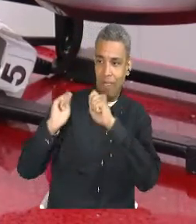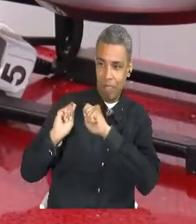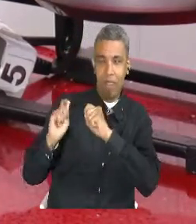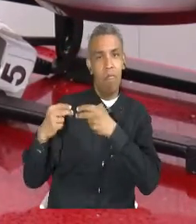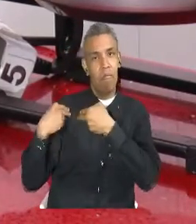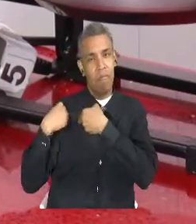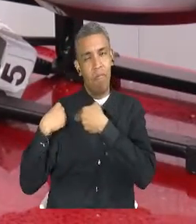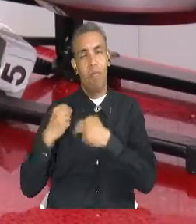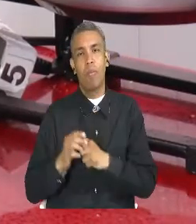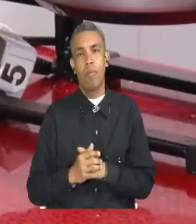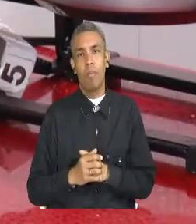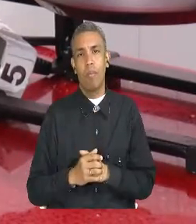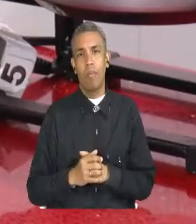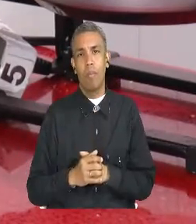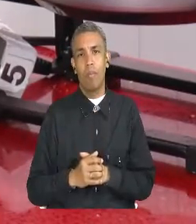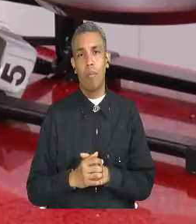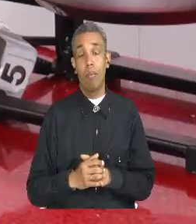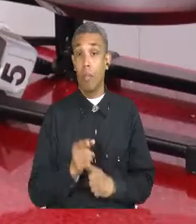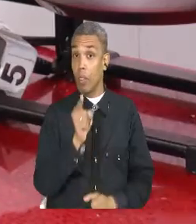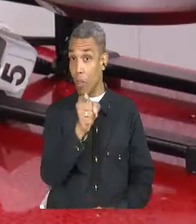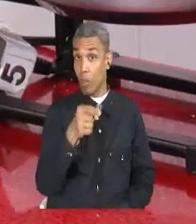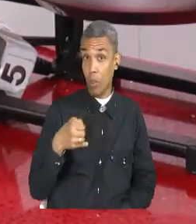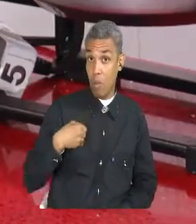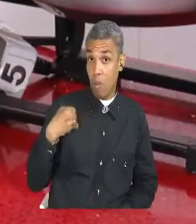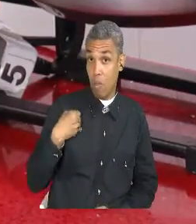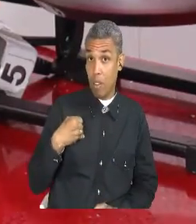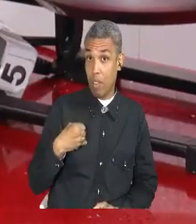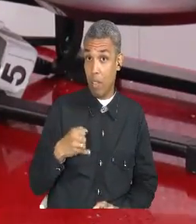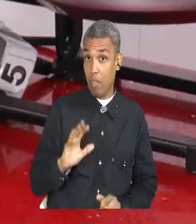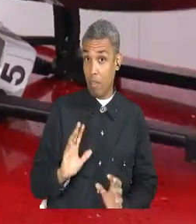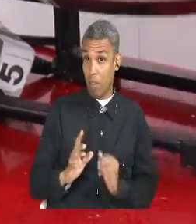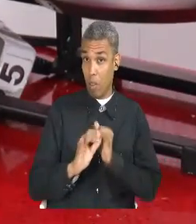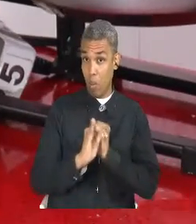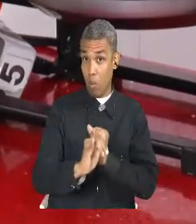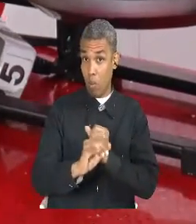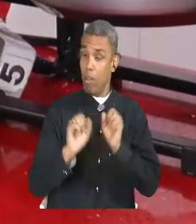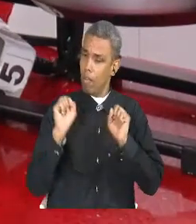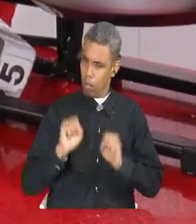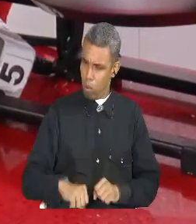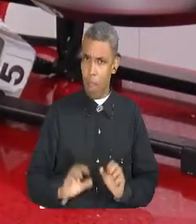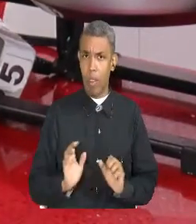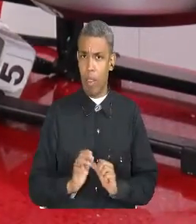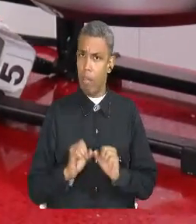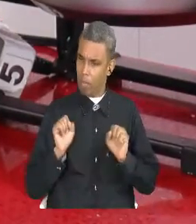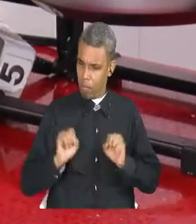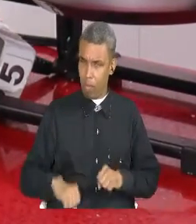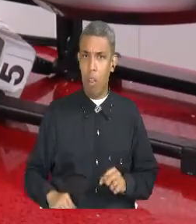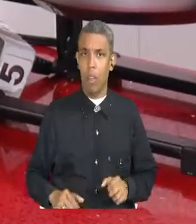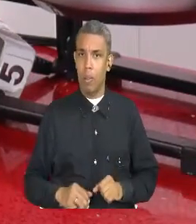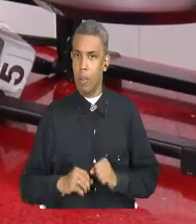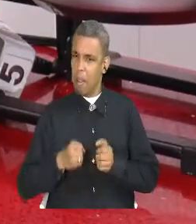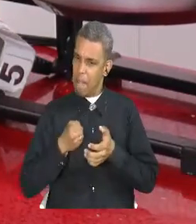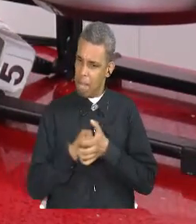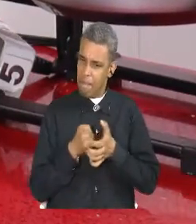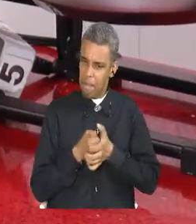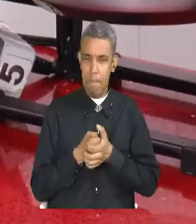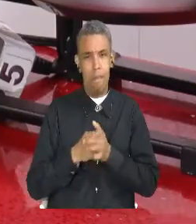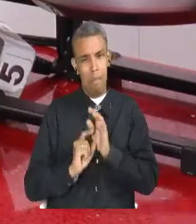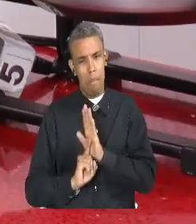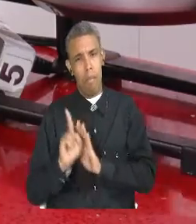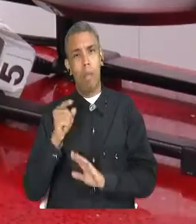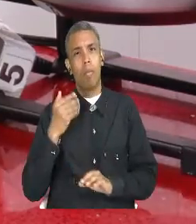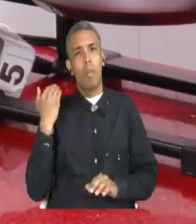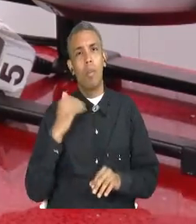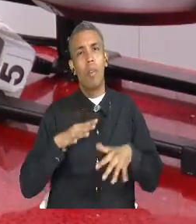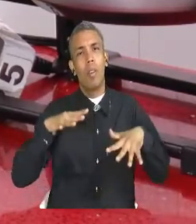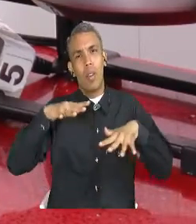que nosotros podemos tomarnos el liderazgo. Se critica mucho y en redes sociales siempre se hablaba de cómo